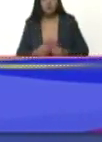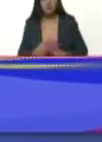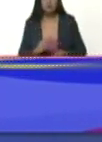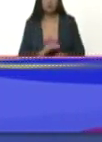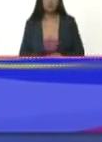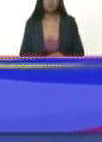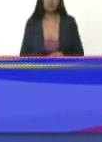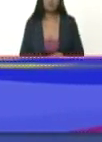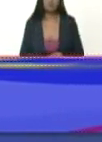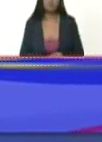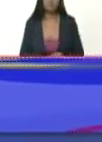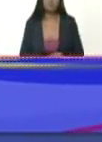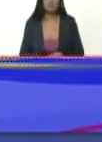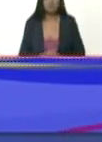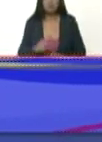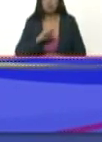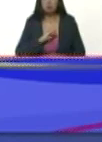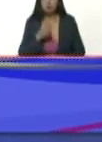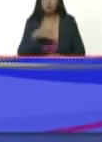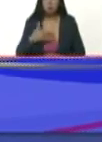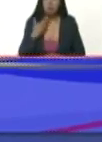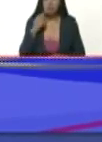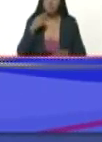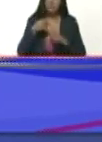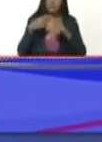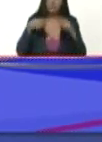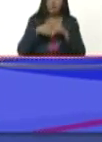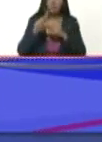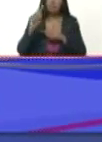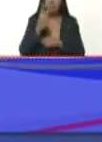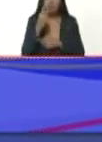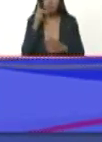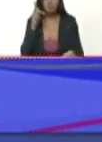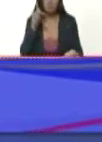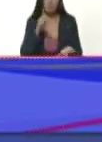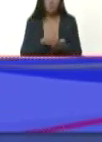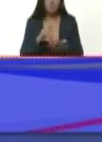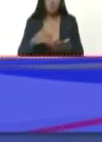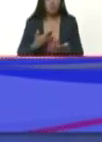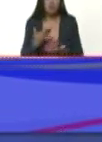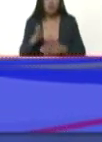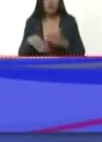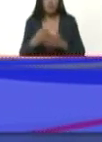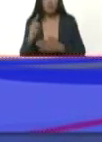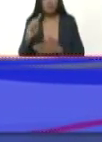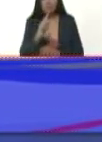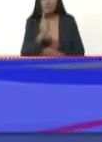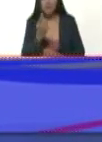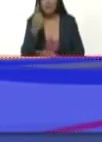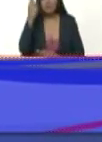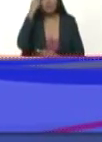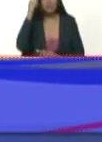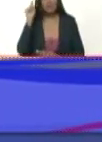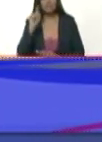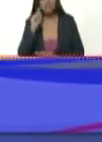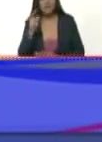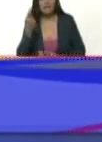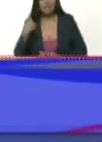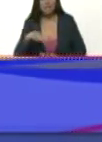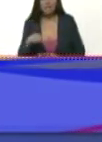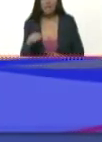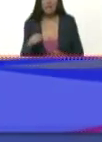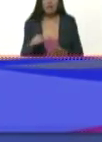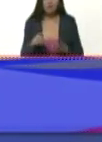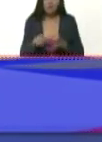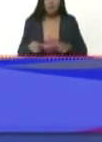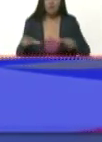y son capaces de definir desde el primer paso, desde el primer día, la necesidad de contar con una